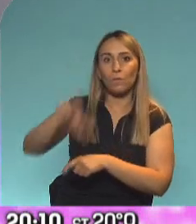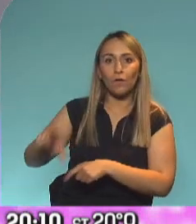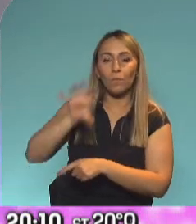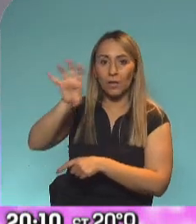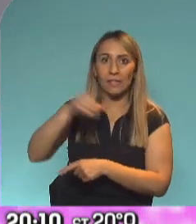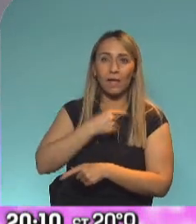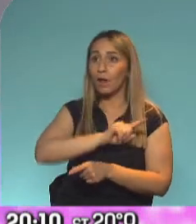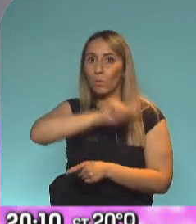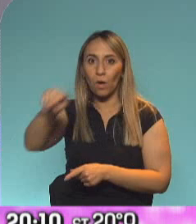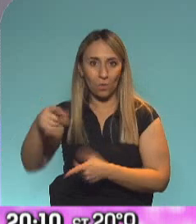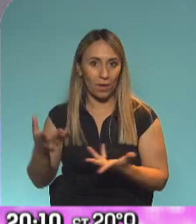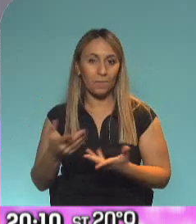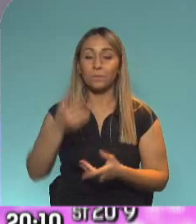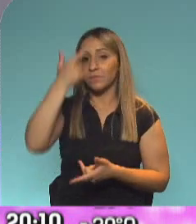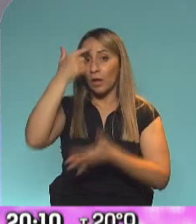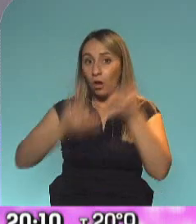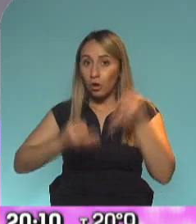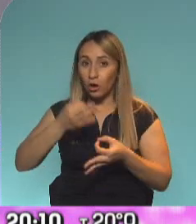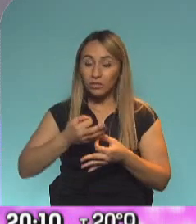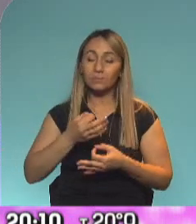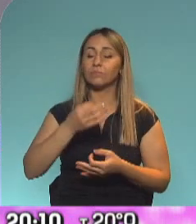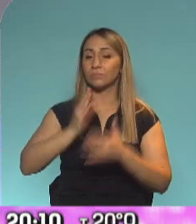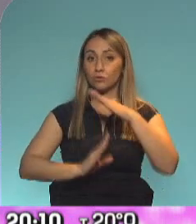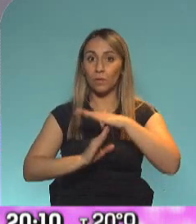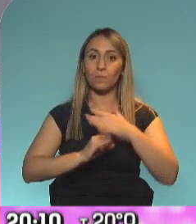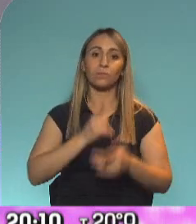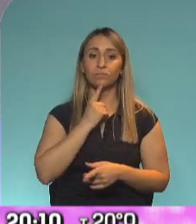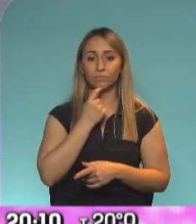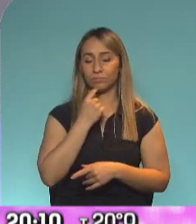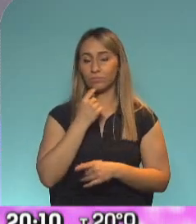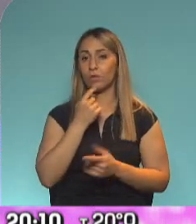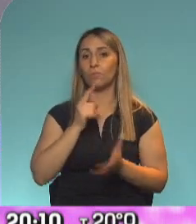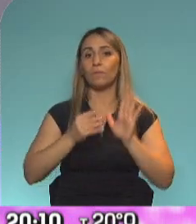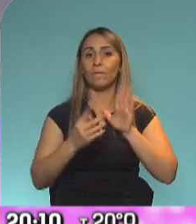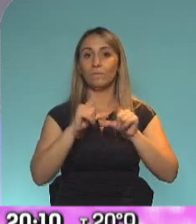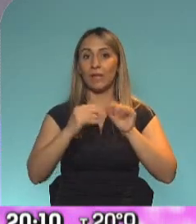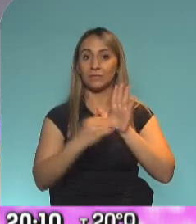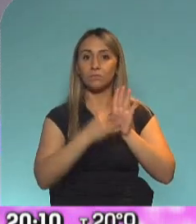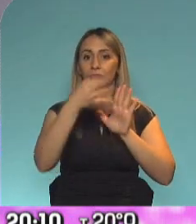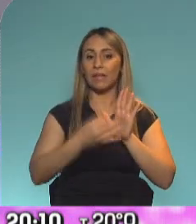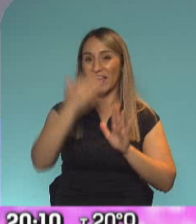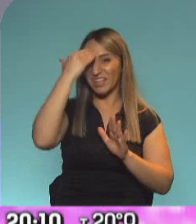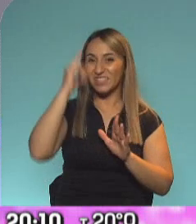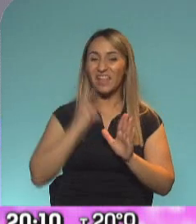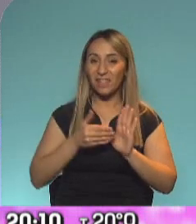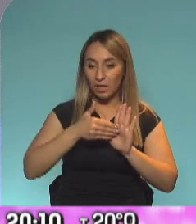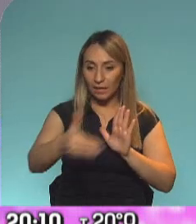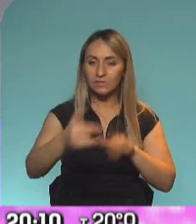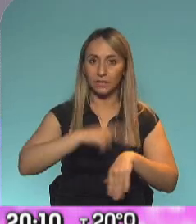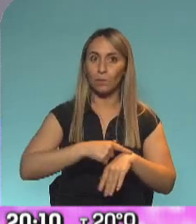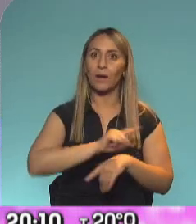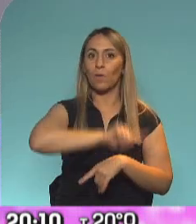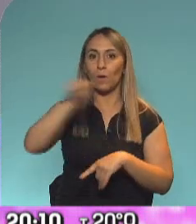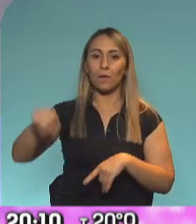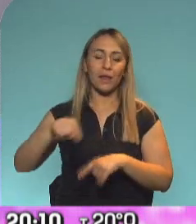Corte le dio un plazo máximo de 15 días hábiles para que esas personas puedan ingresar, personas que sabemos que están varadas en todo el